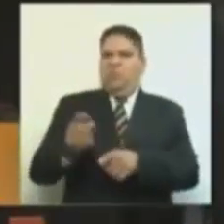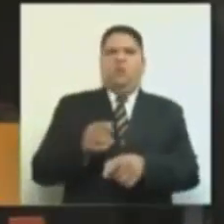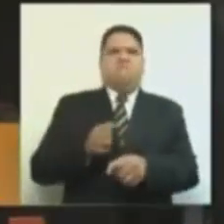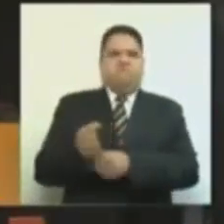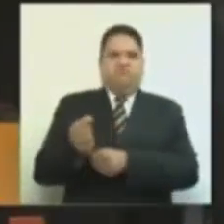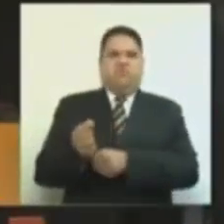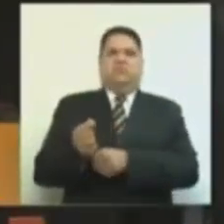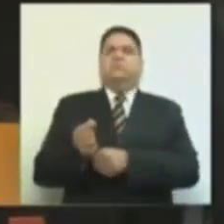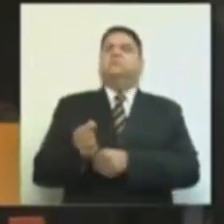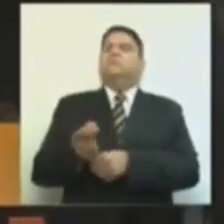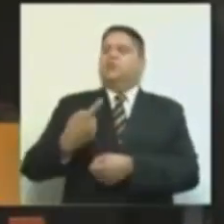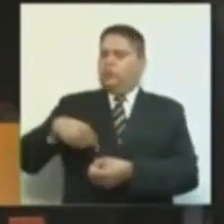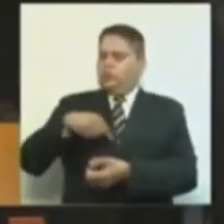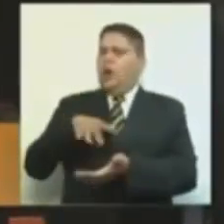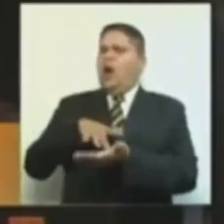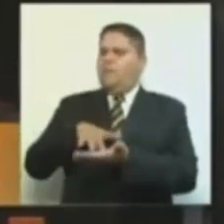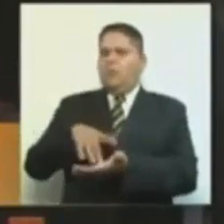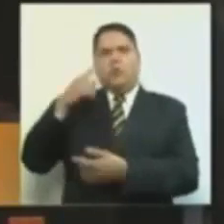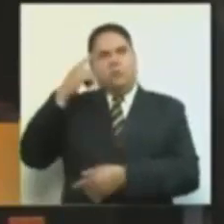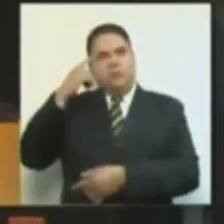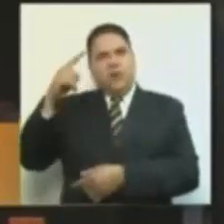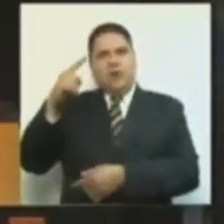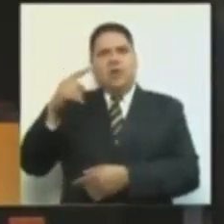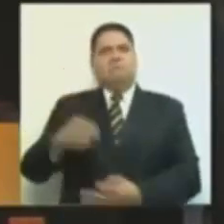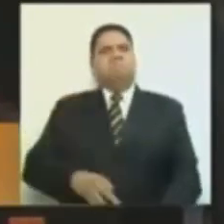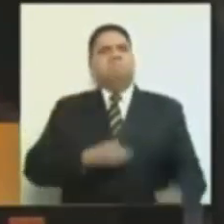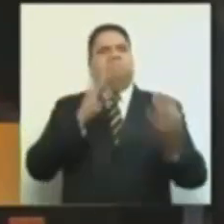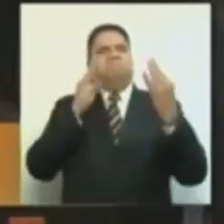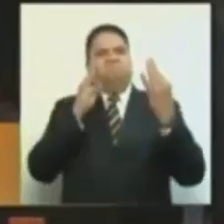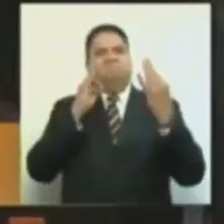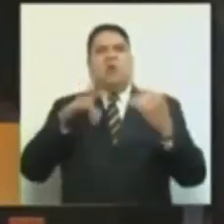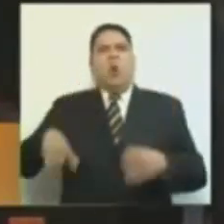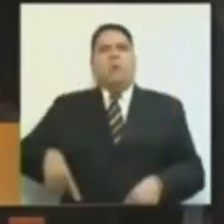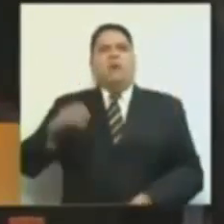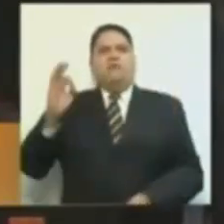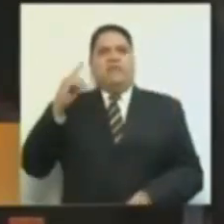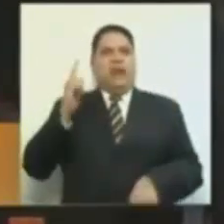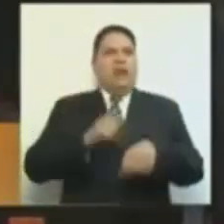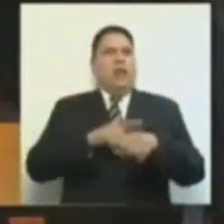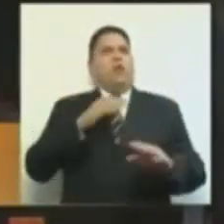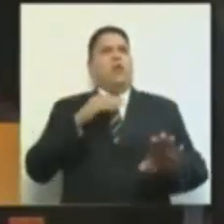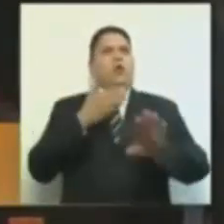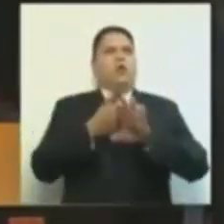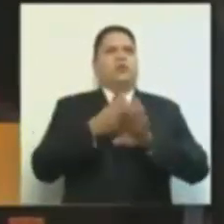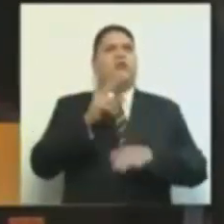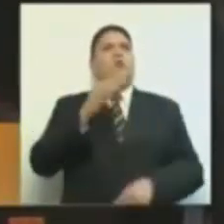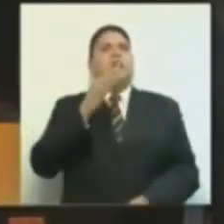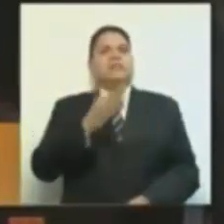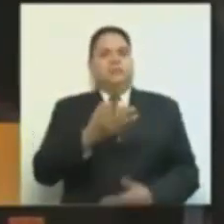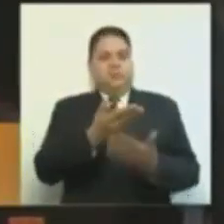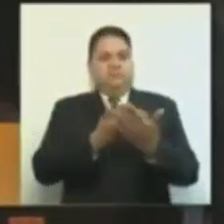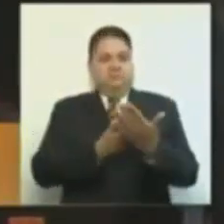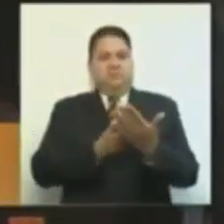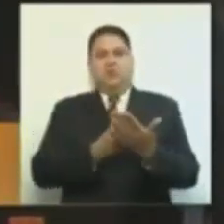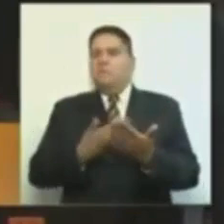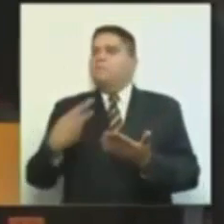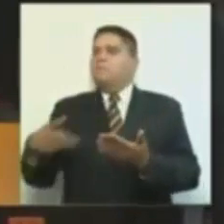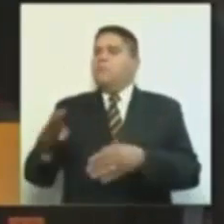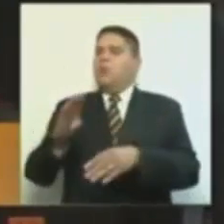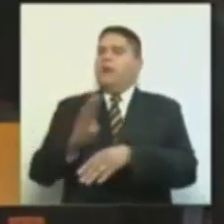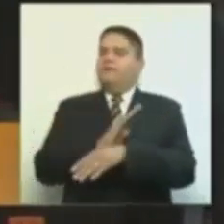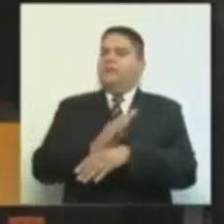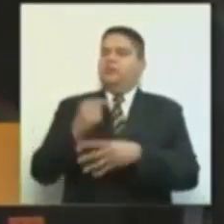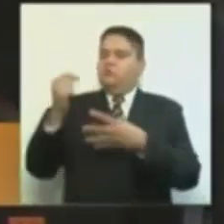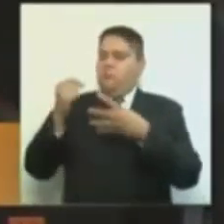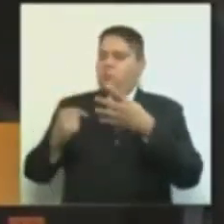para continuar la lucha jurídica en defensa del Estado de Derecho y en defensa de los